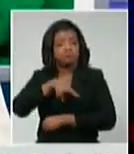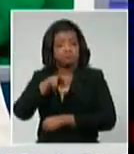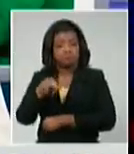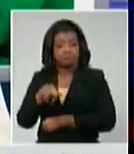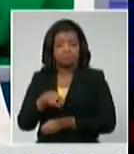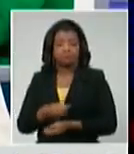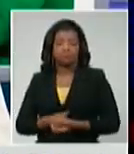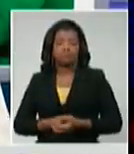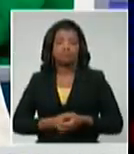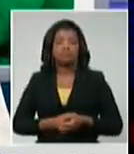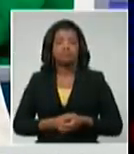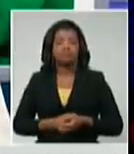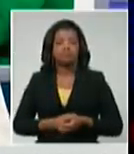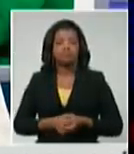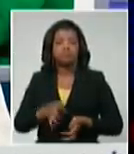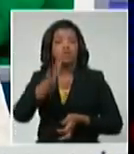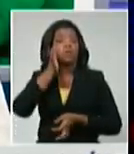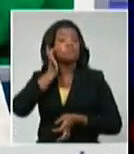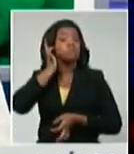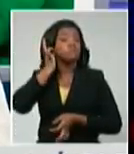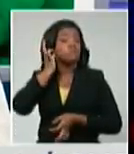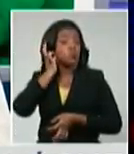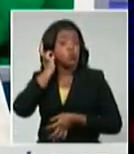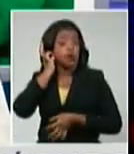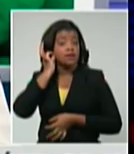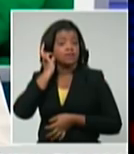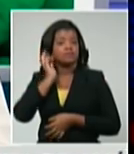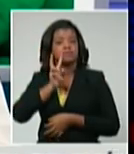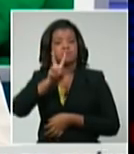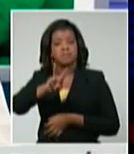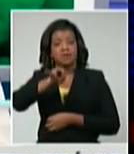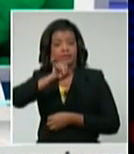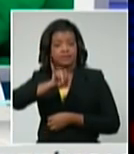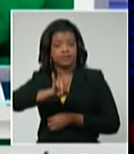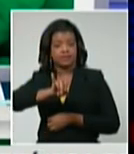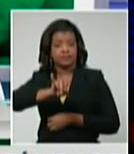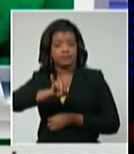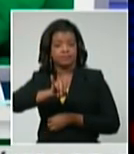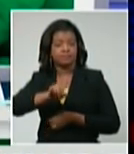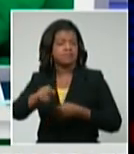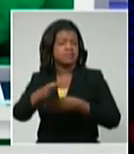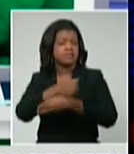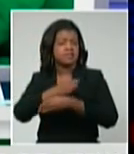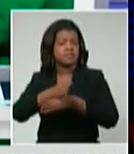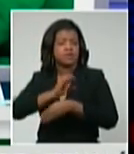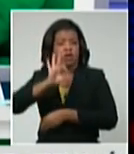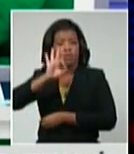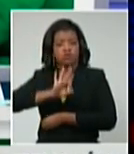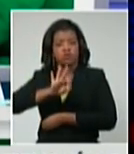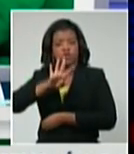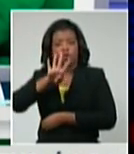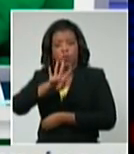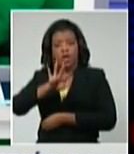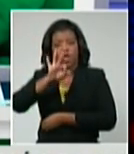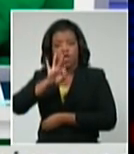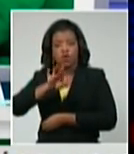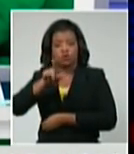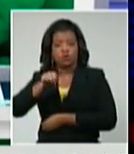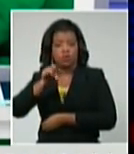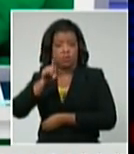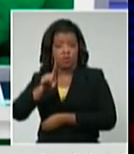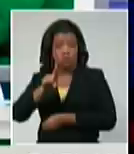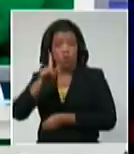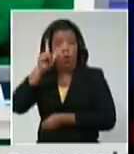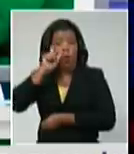Del sexo femenino son 26, que representa el 48,1%, y del masculino